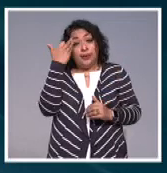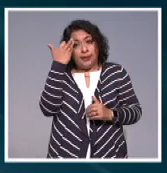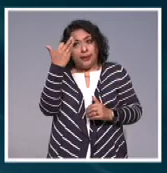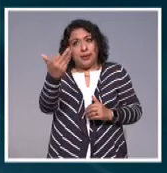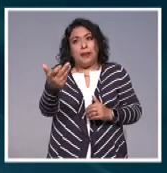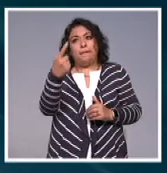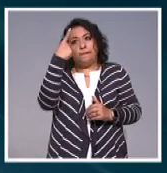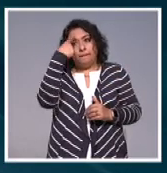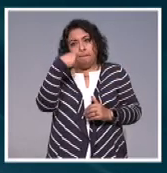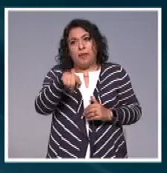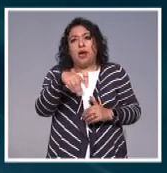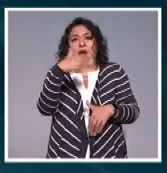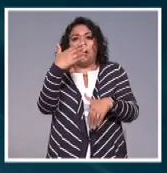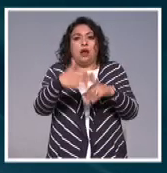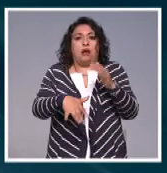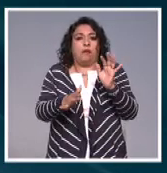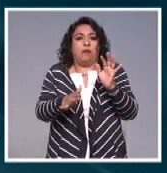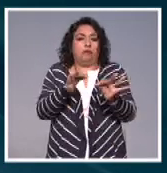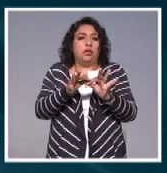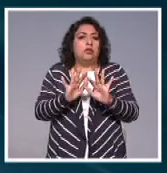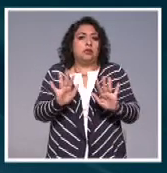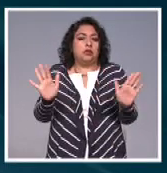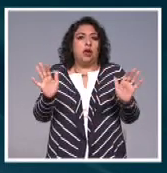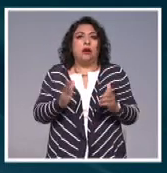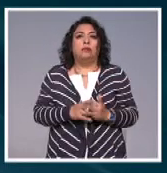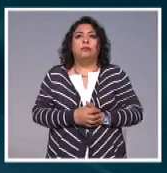también para poder terminarla.